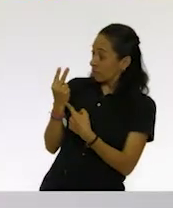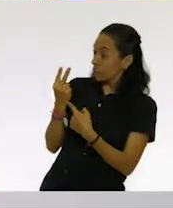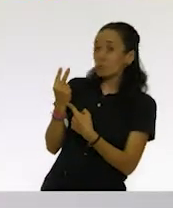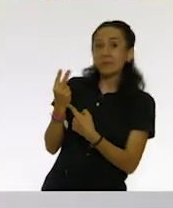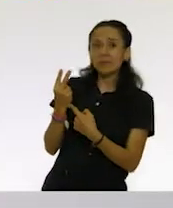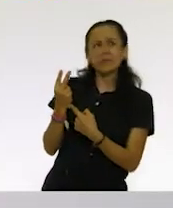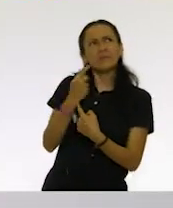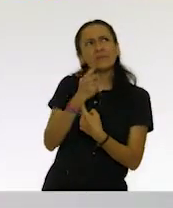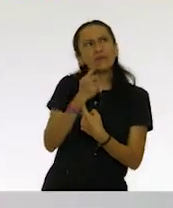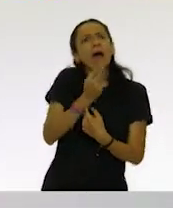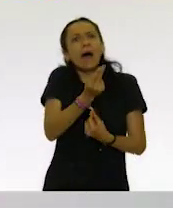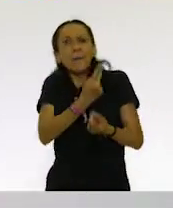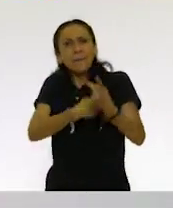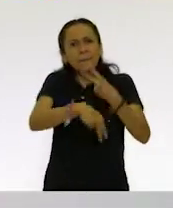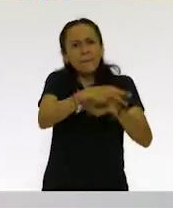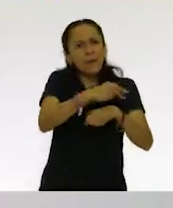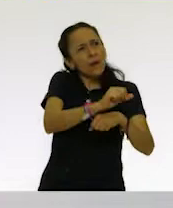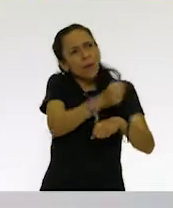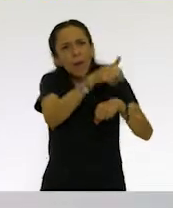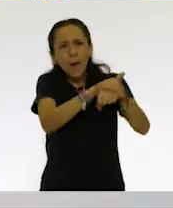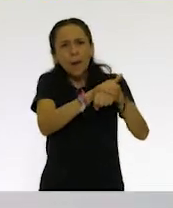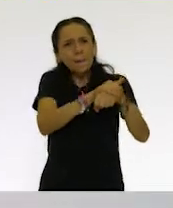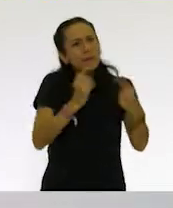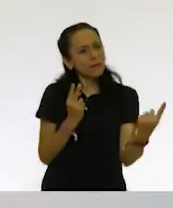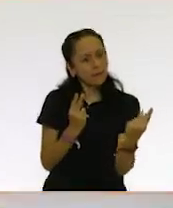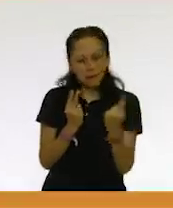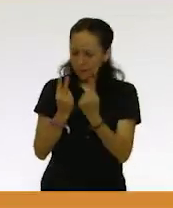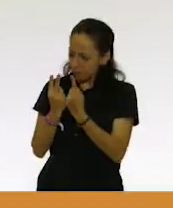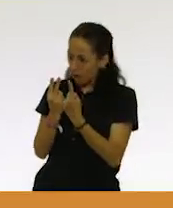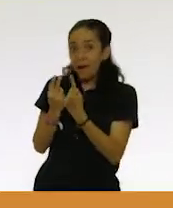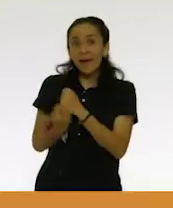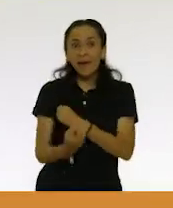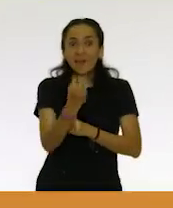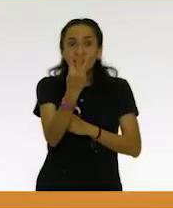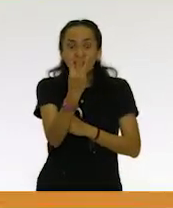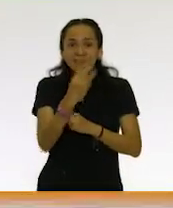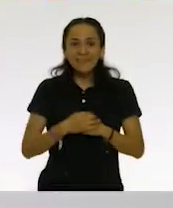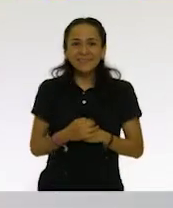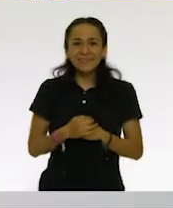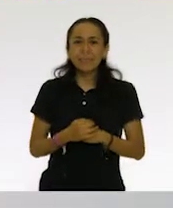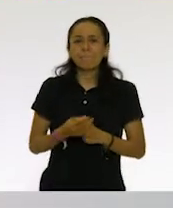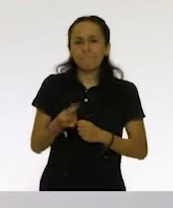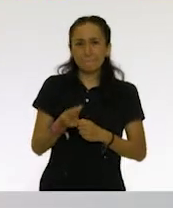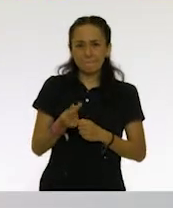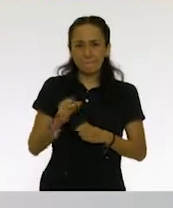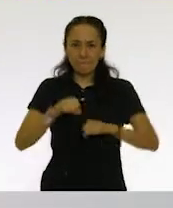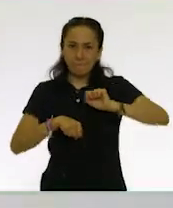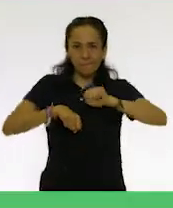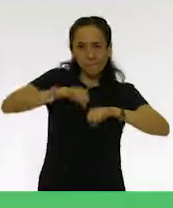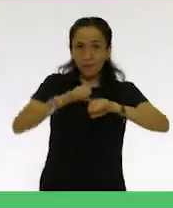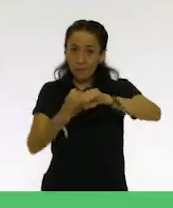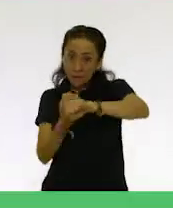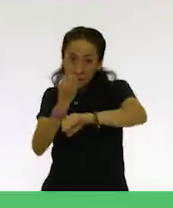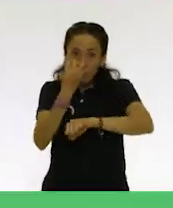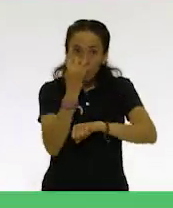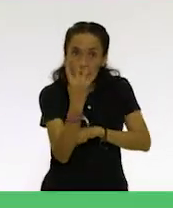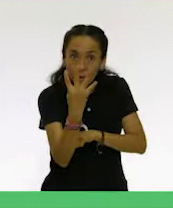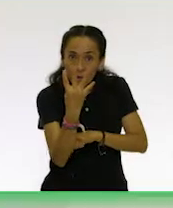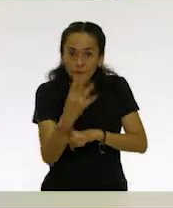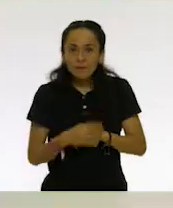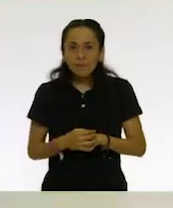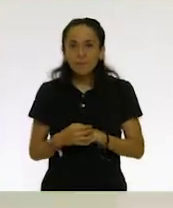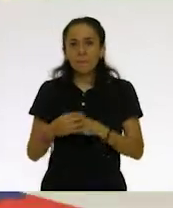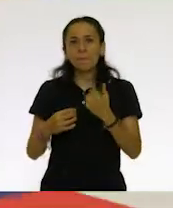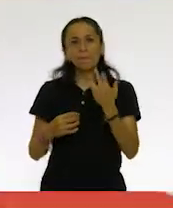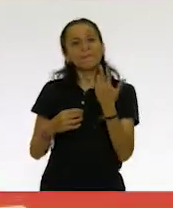dos si viene algún otro amigo. Cuatro patas tiene un perro, cinco dedos de